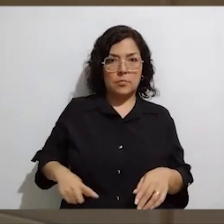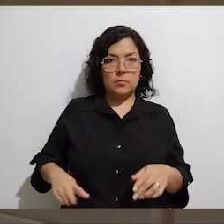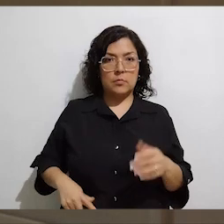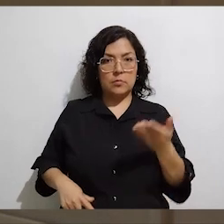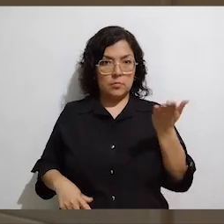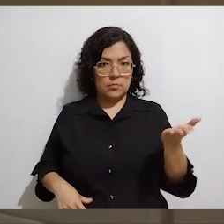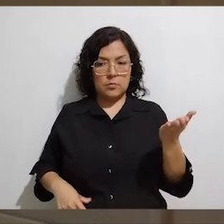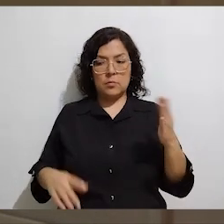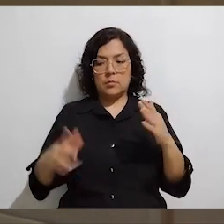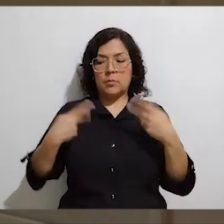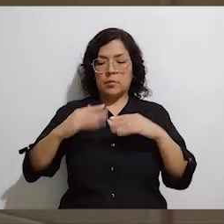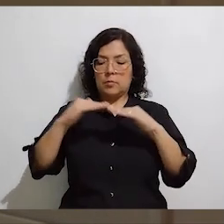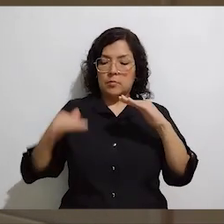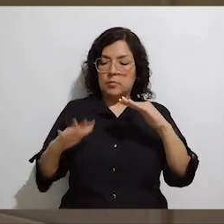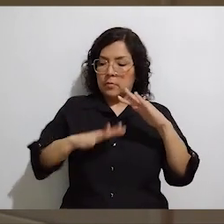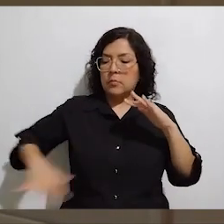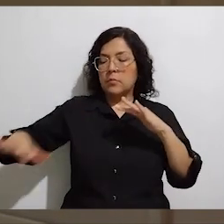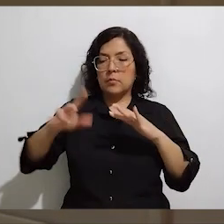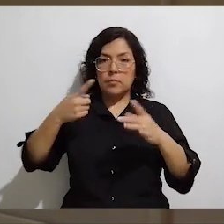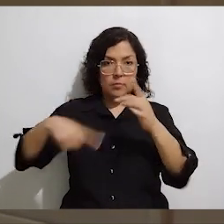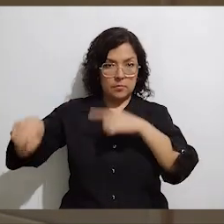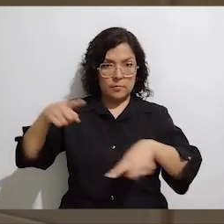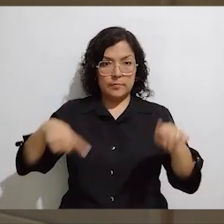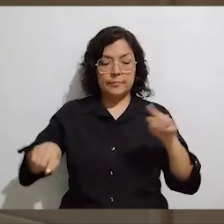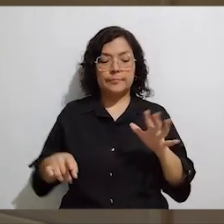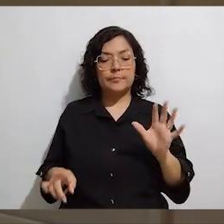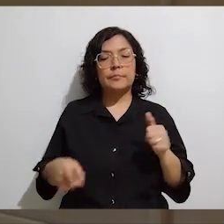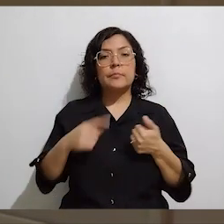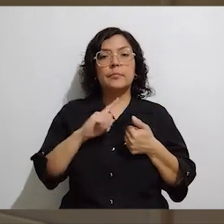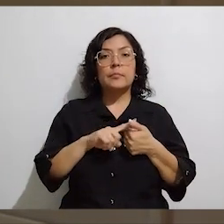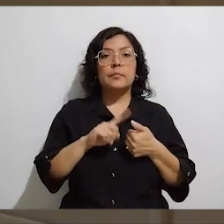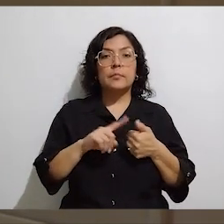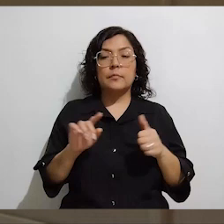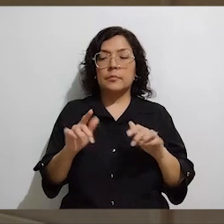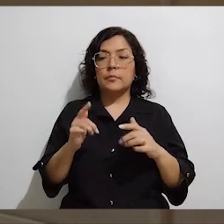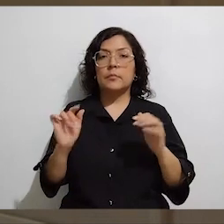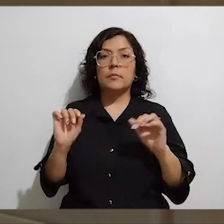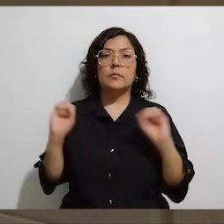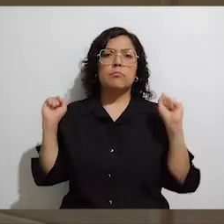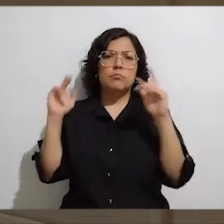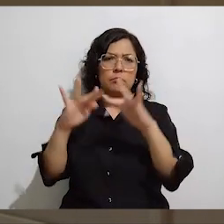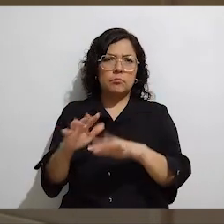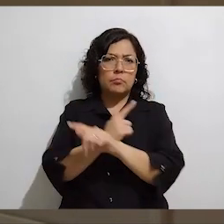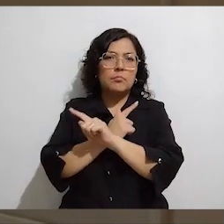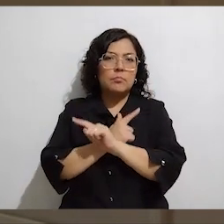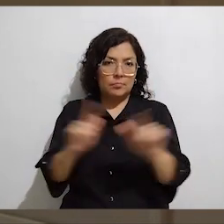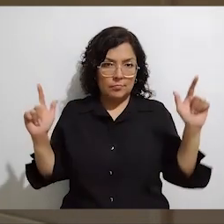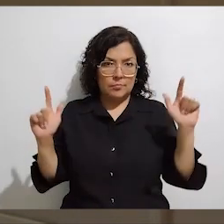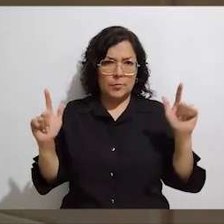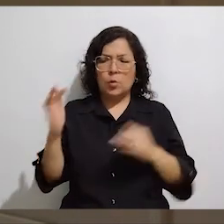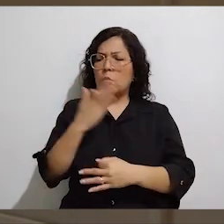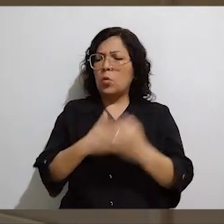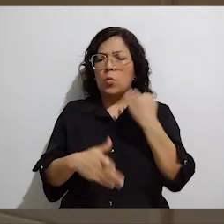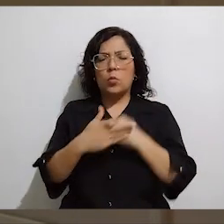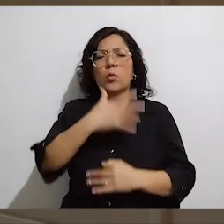para resolver problemas de interés público, la libre asociación y organización de toda la ciudadanía, de todos